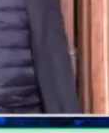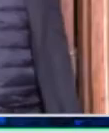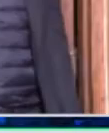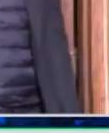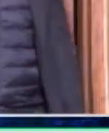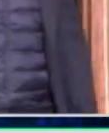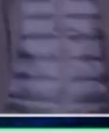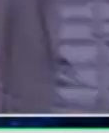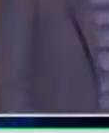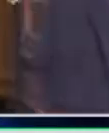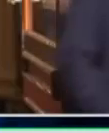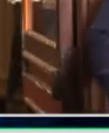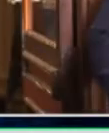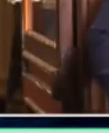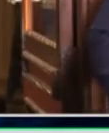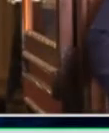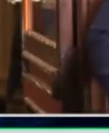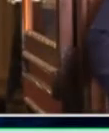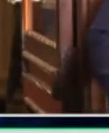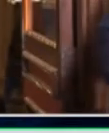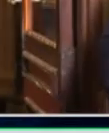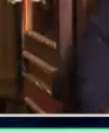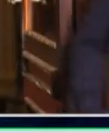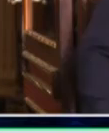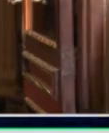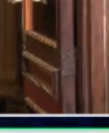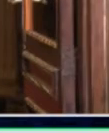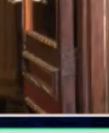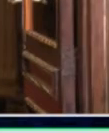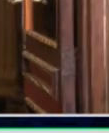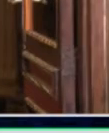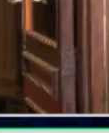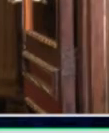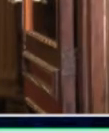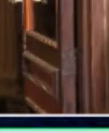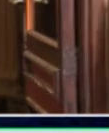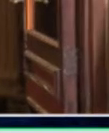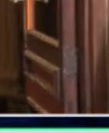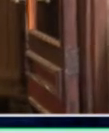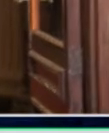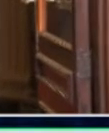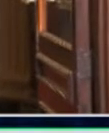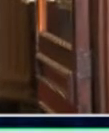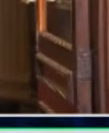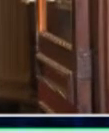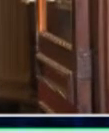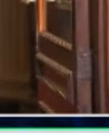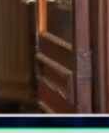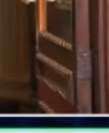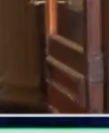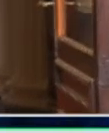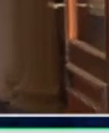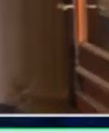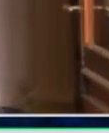realidad nunca contestó de qué manera, con qué políticas, con qué